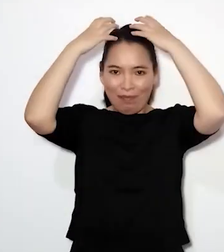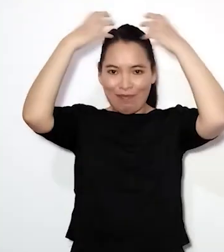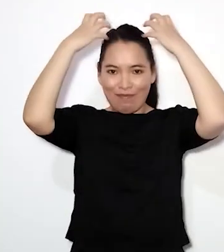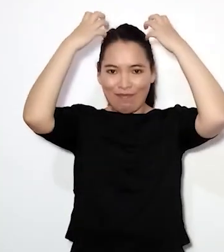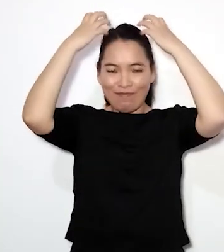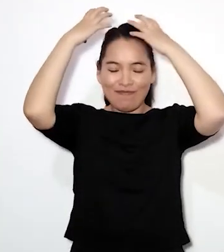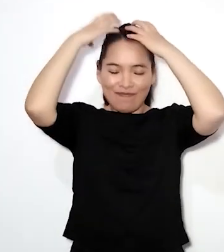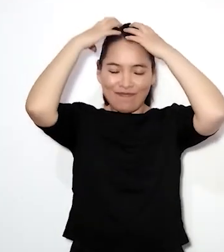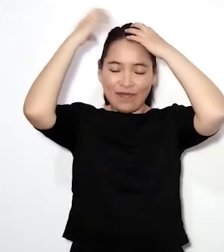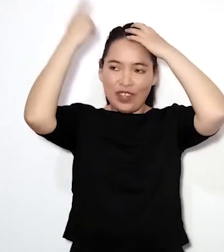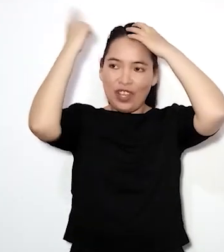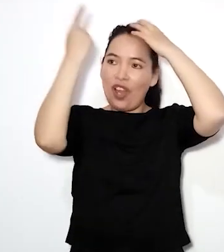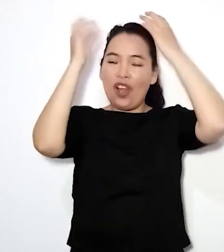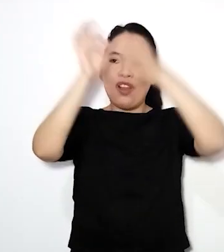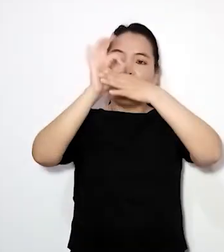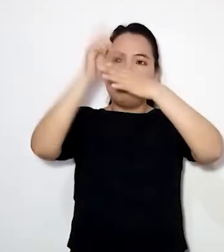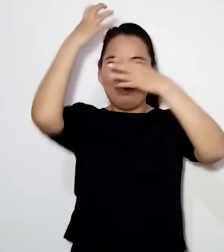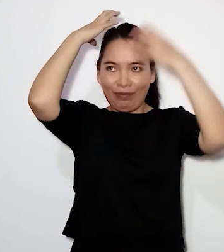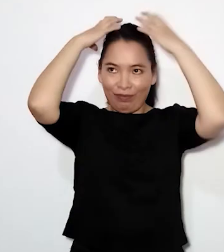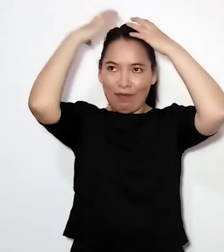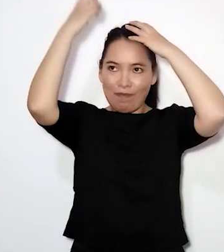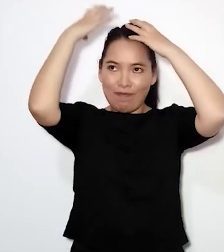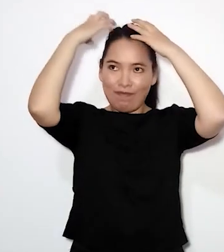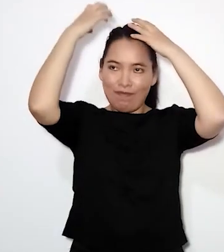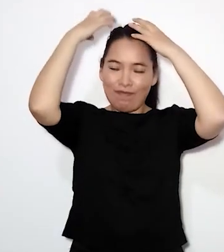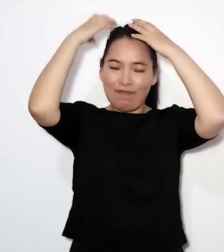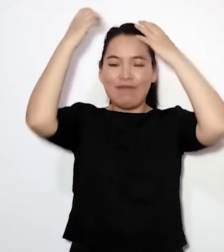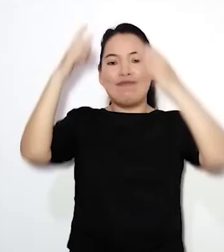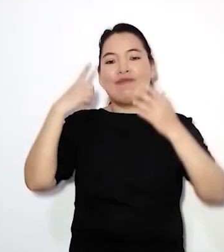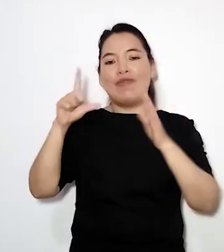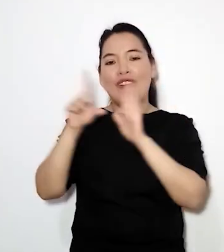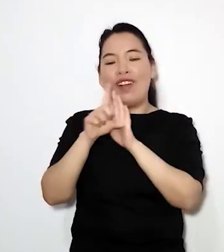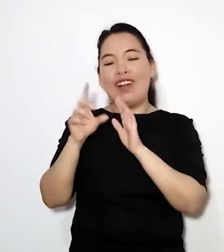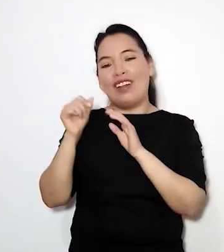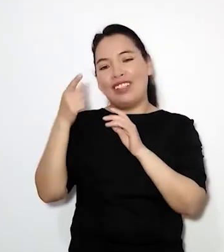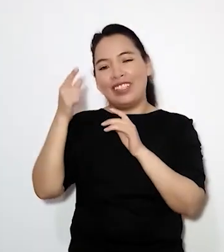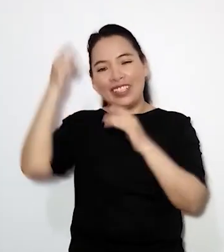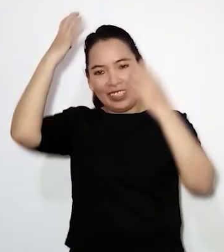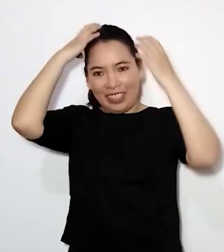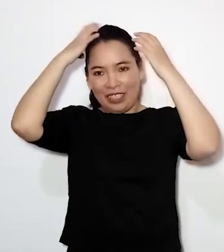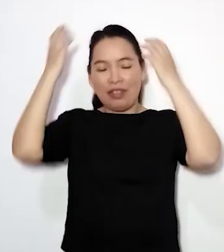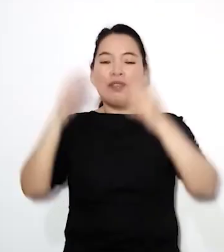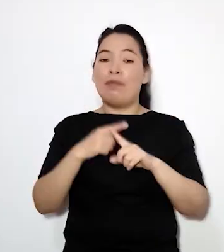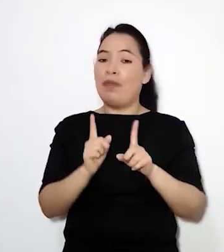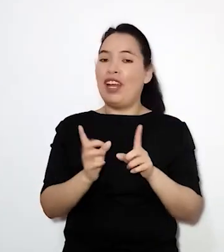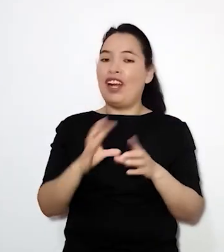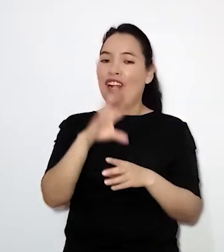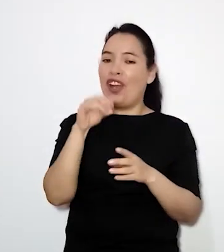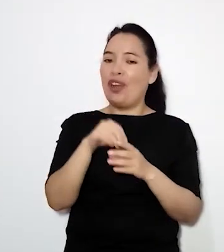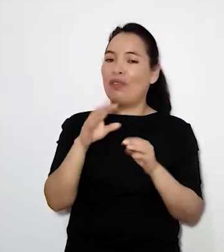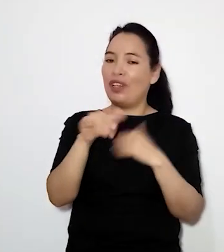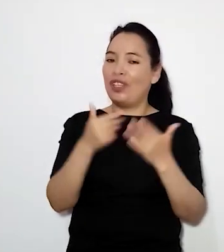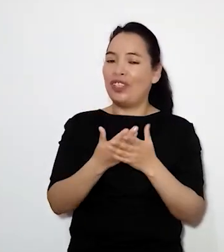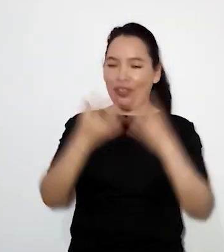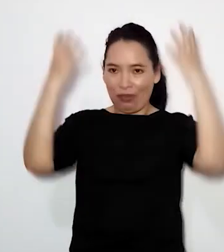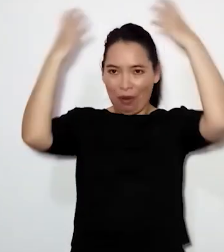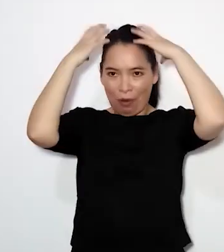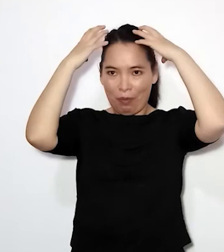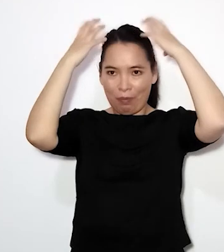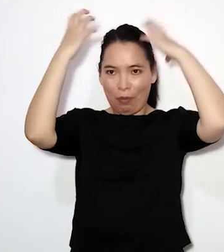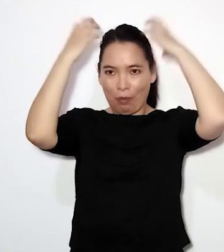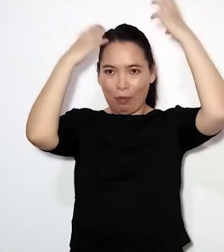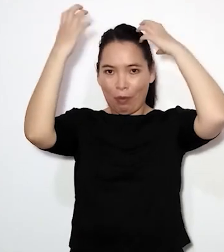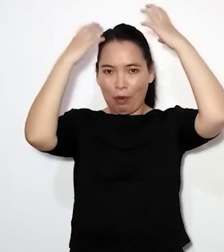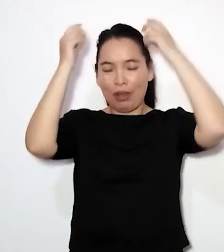y poco creativa del cerebro. Si incluimos a todos, es como que el cerebro se enciende y funciona